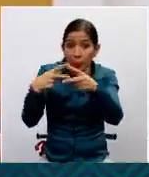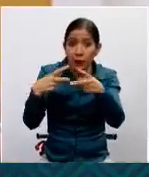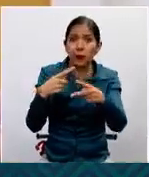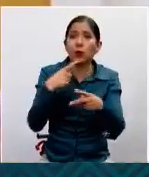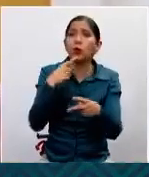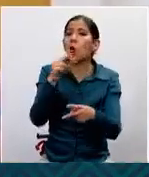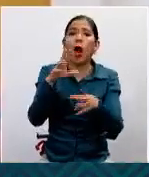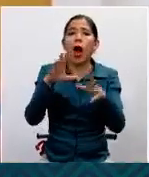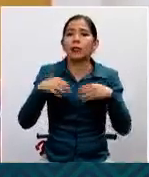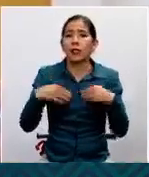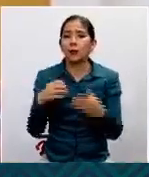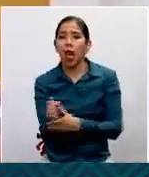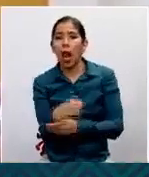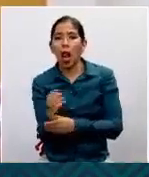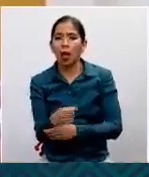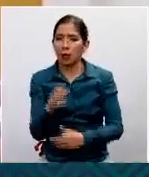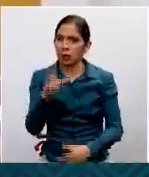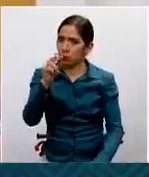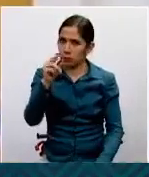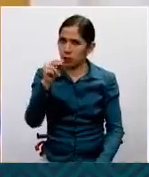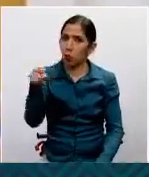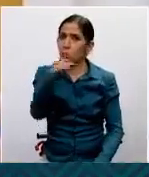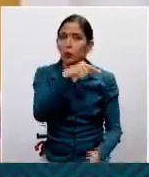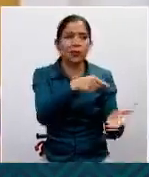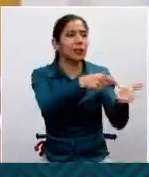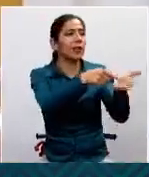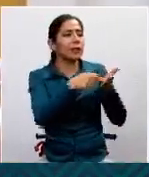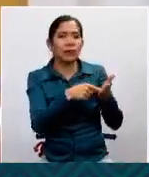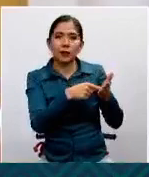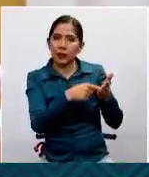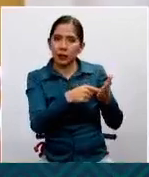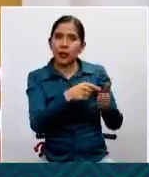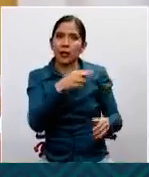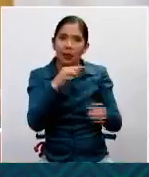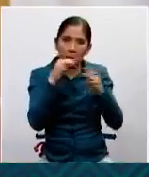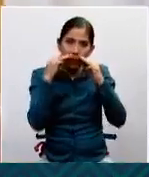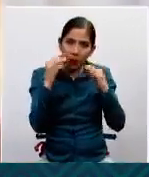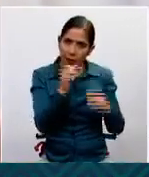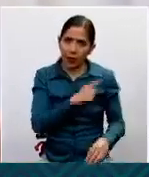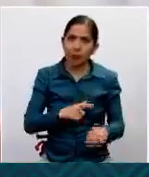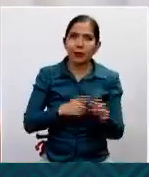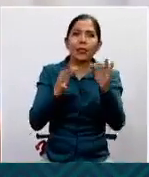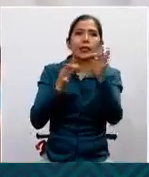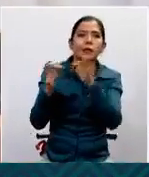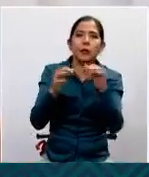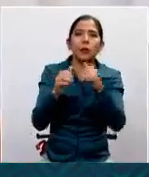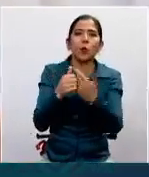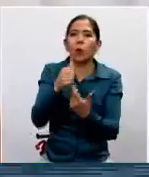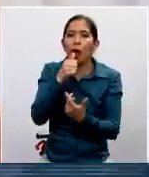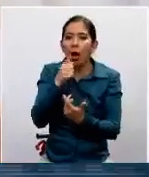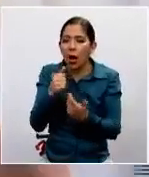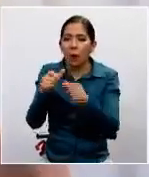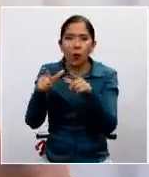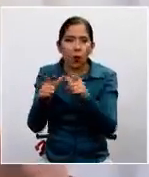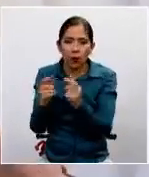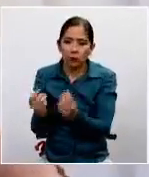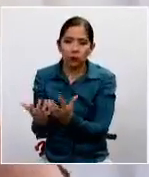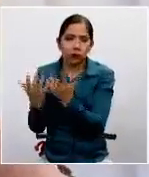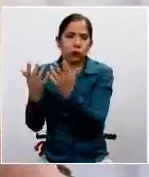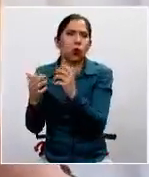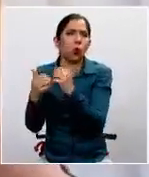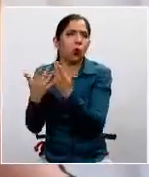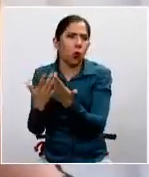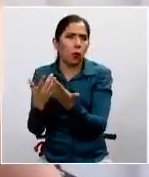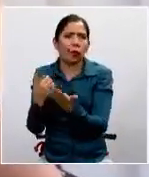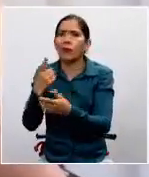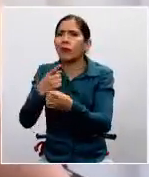bien exijan que les explique el alcalde de estas plantas de tratamiento cómo y cuándo va a ser este tipo de plantas, qué tipo de proyecto